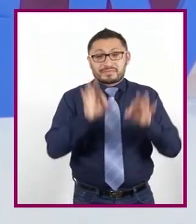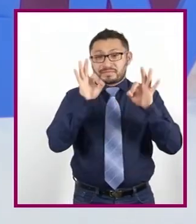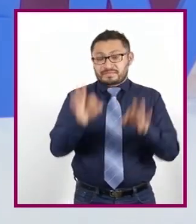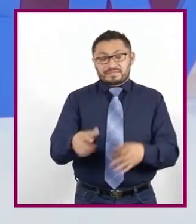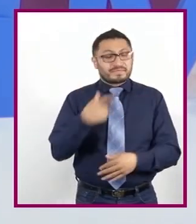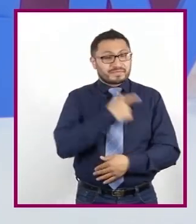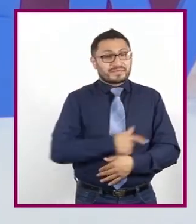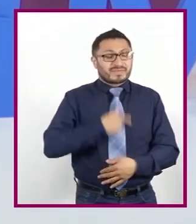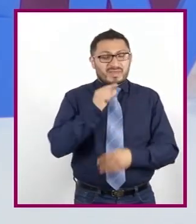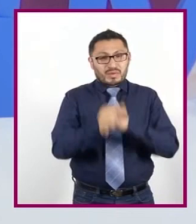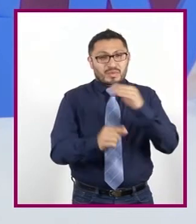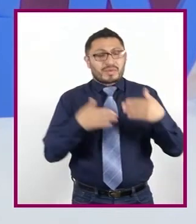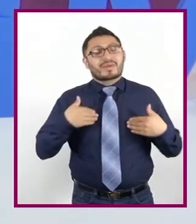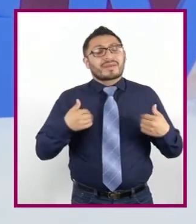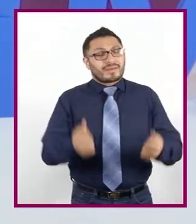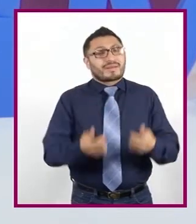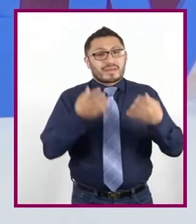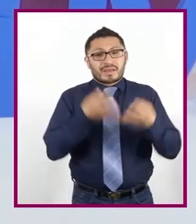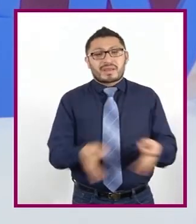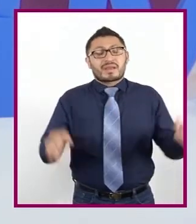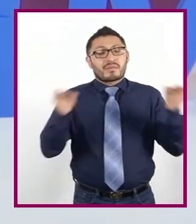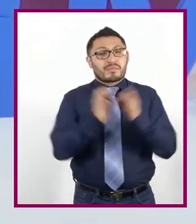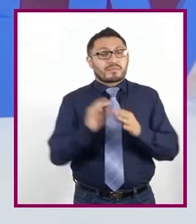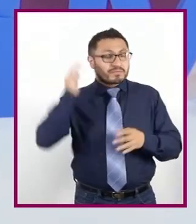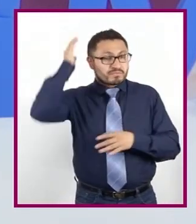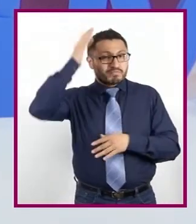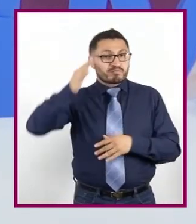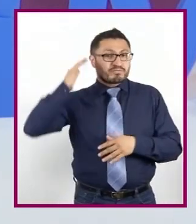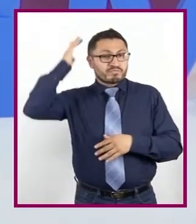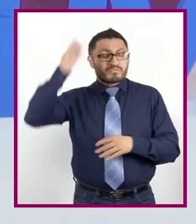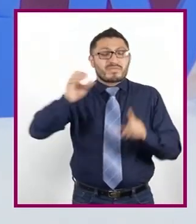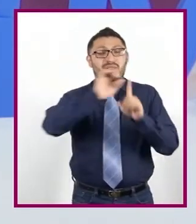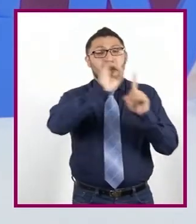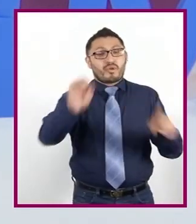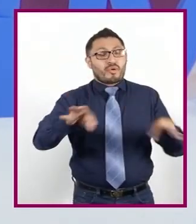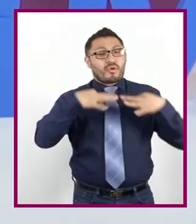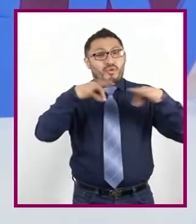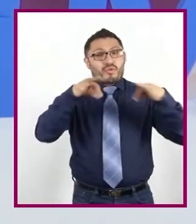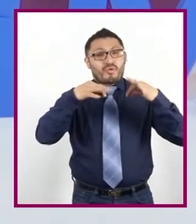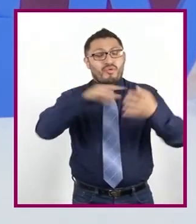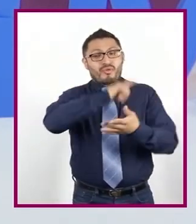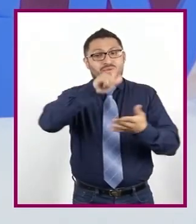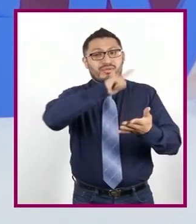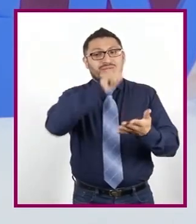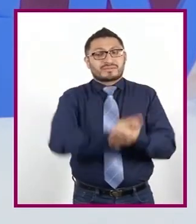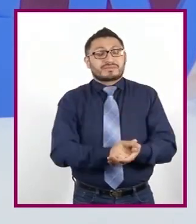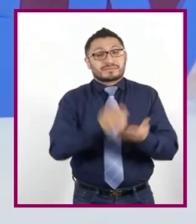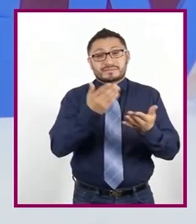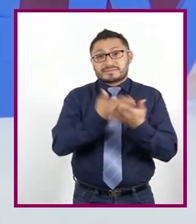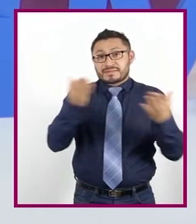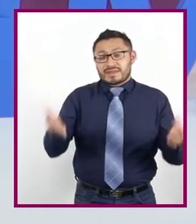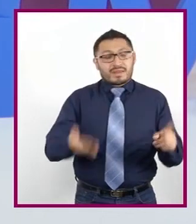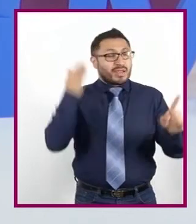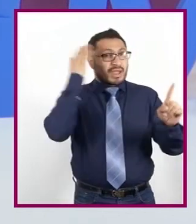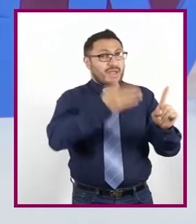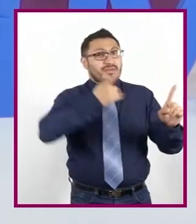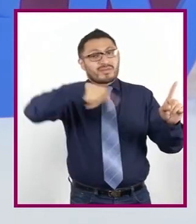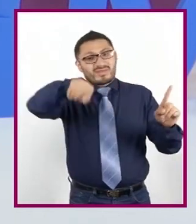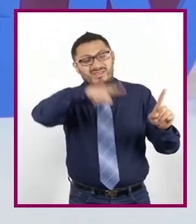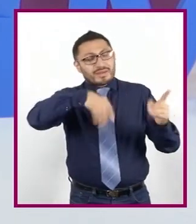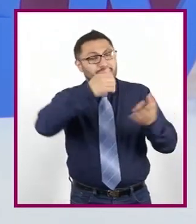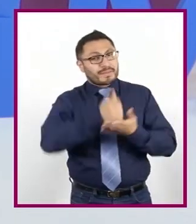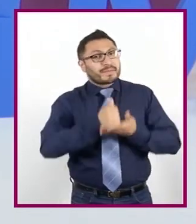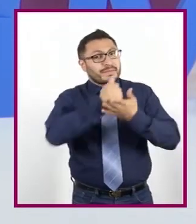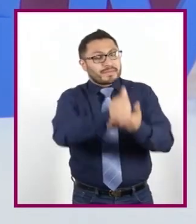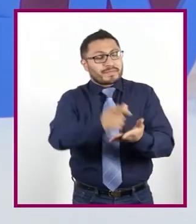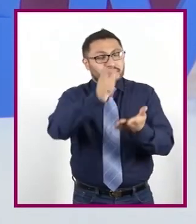que vayamos entendiendo la importancia del análisis de la estructura de los documentos legales. Ahora los reto para que con ayuda